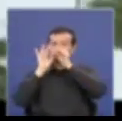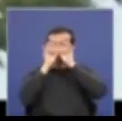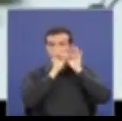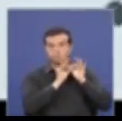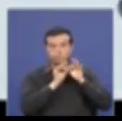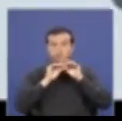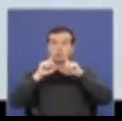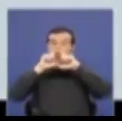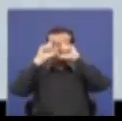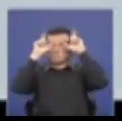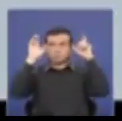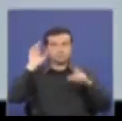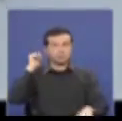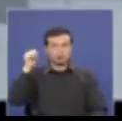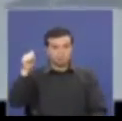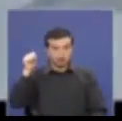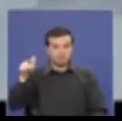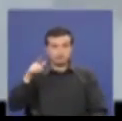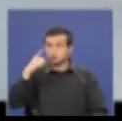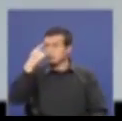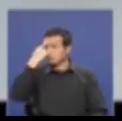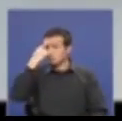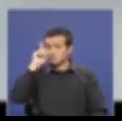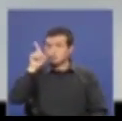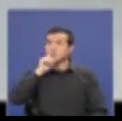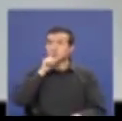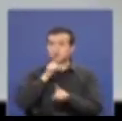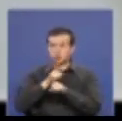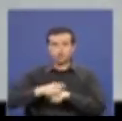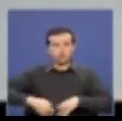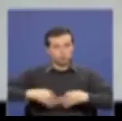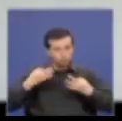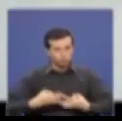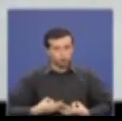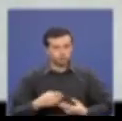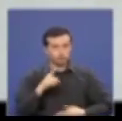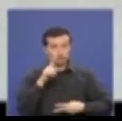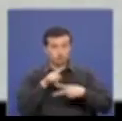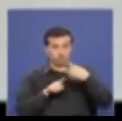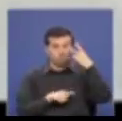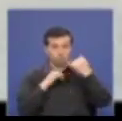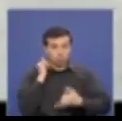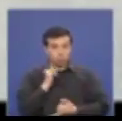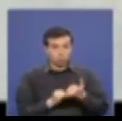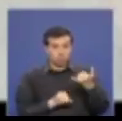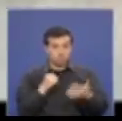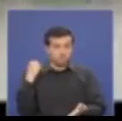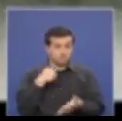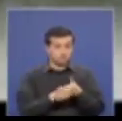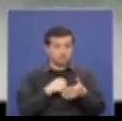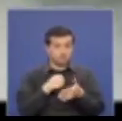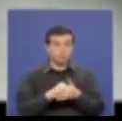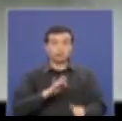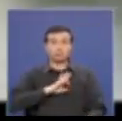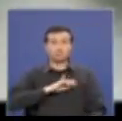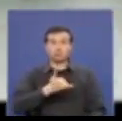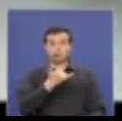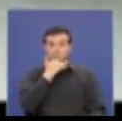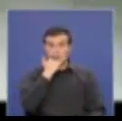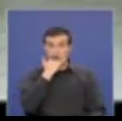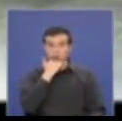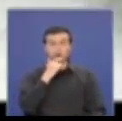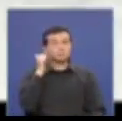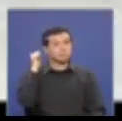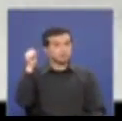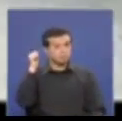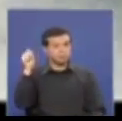la compañía Druff. Y precisamente por ello, por los dos accidentes producidos por fallas técnicas de las